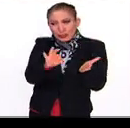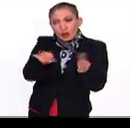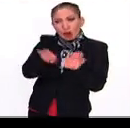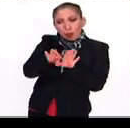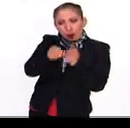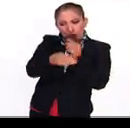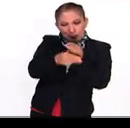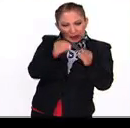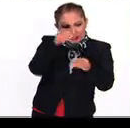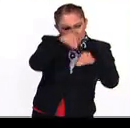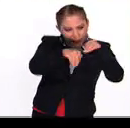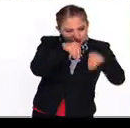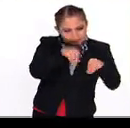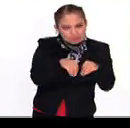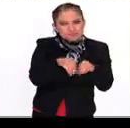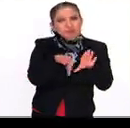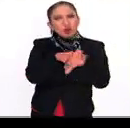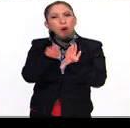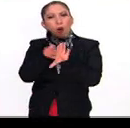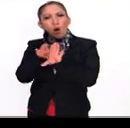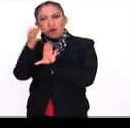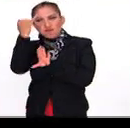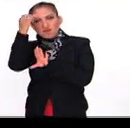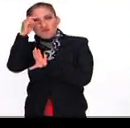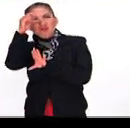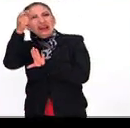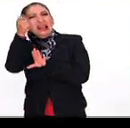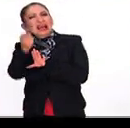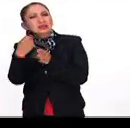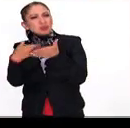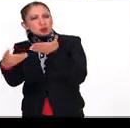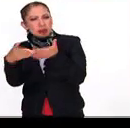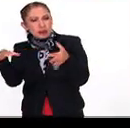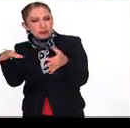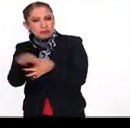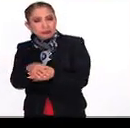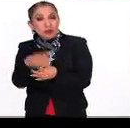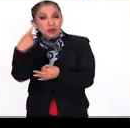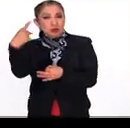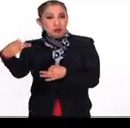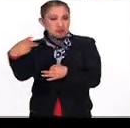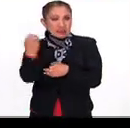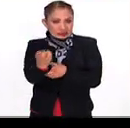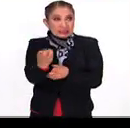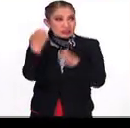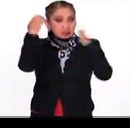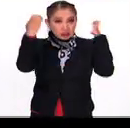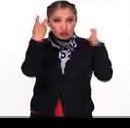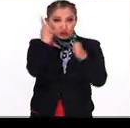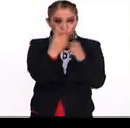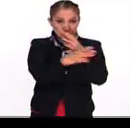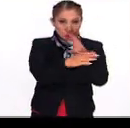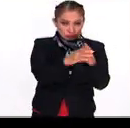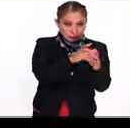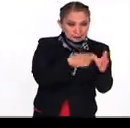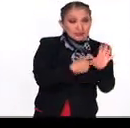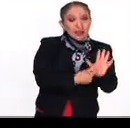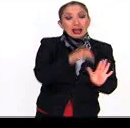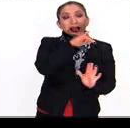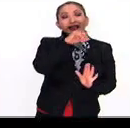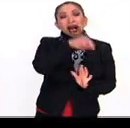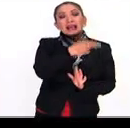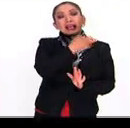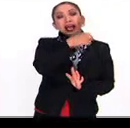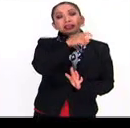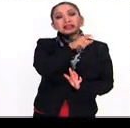tanto materiales como intelectuales contemporáneas. La exposición está tratando de hacer dos argumentos. Por un lado, Jan Hendrix como